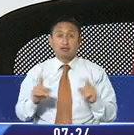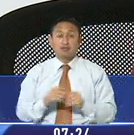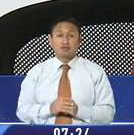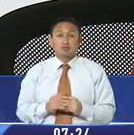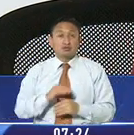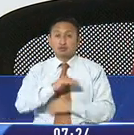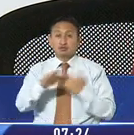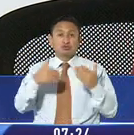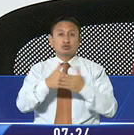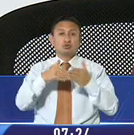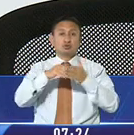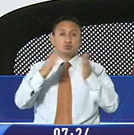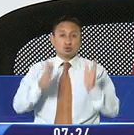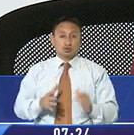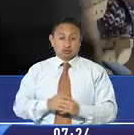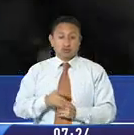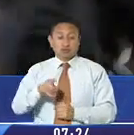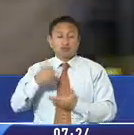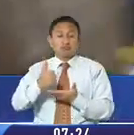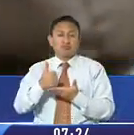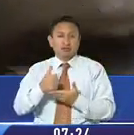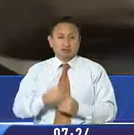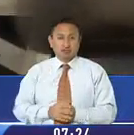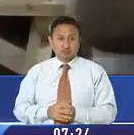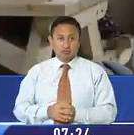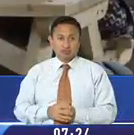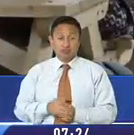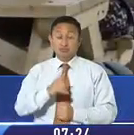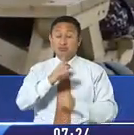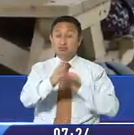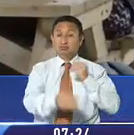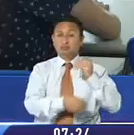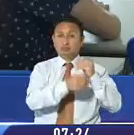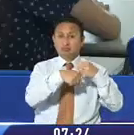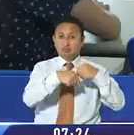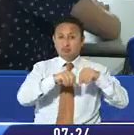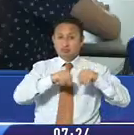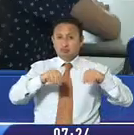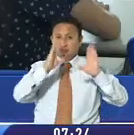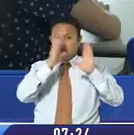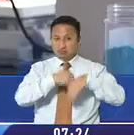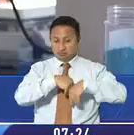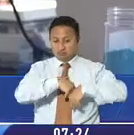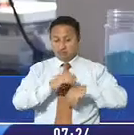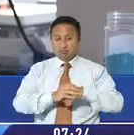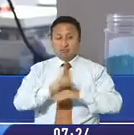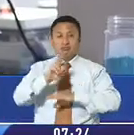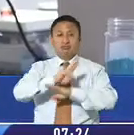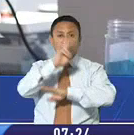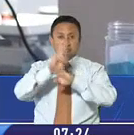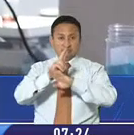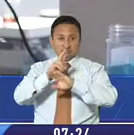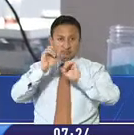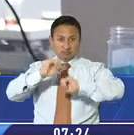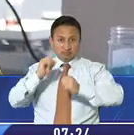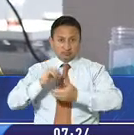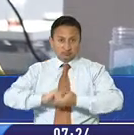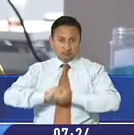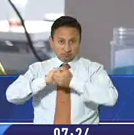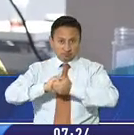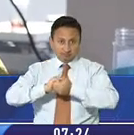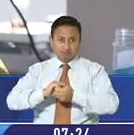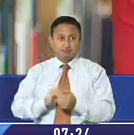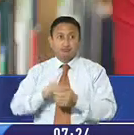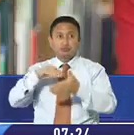los estudiantes tienen un beneficio. Indica que a esto se ha sumado una beca solidaria del rectorado para aquellos estudiantes afectados directamente por